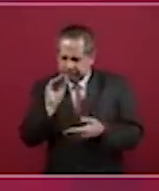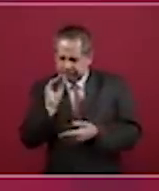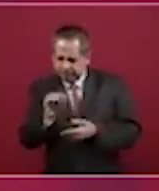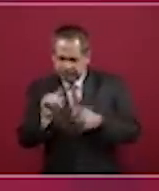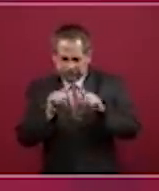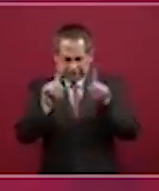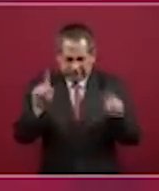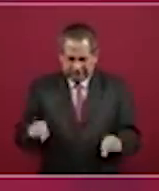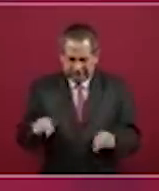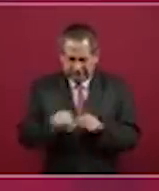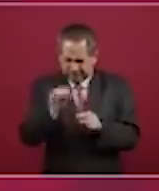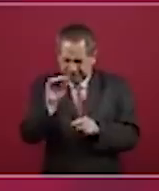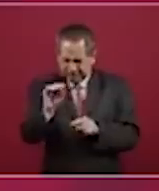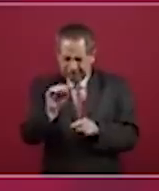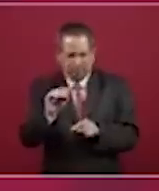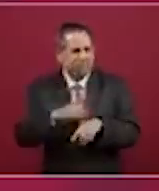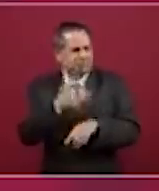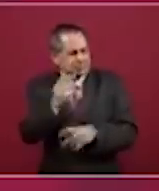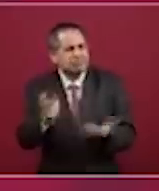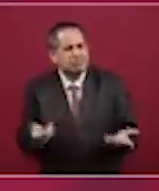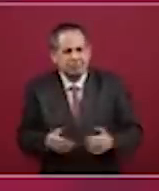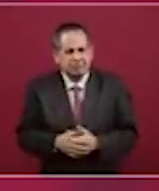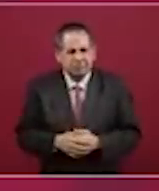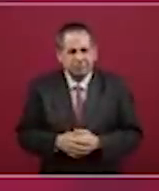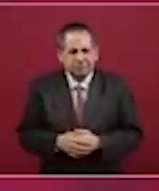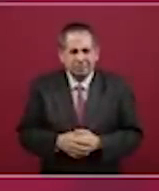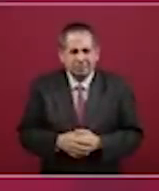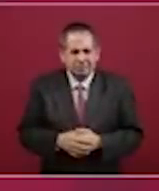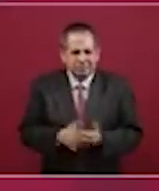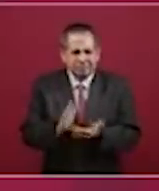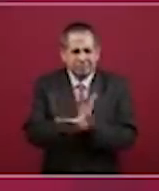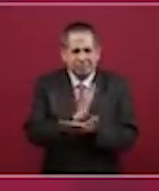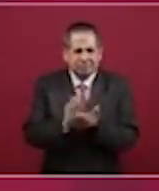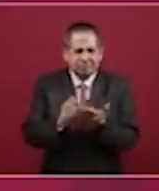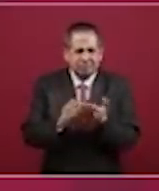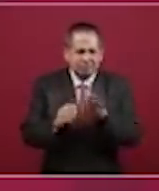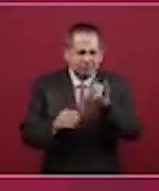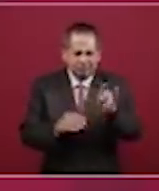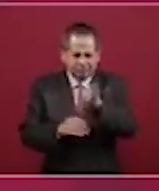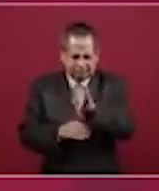eso es, además, si una boleta aparte